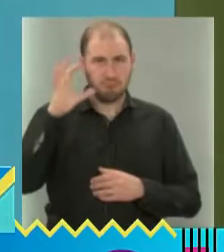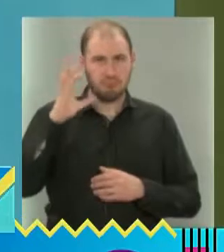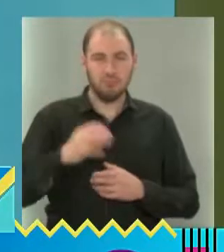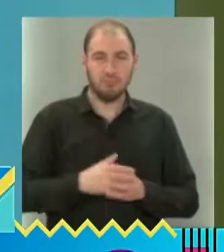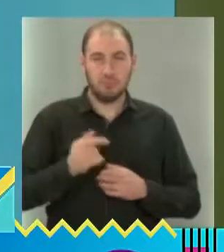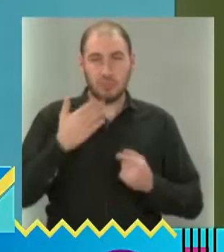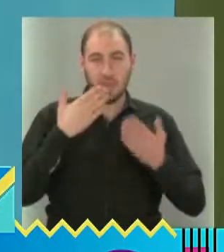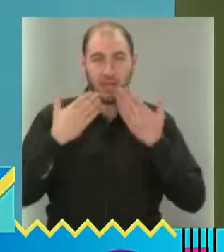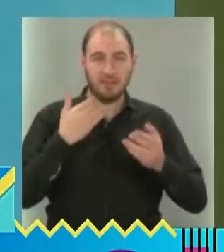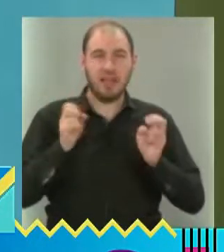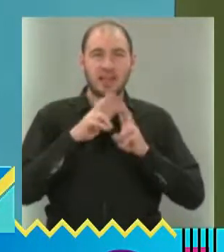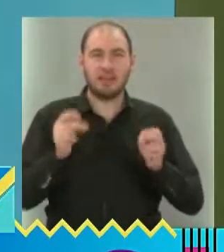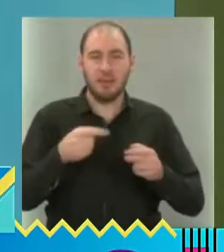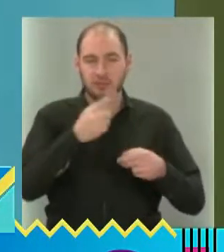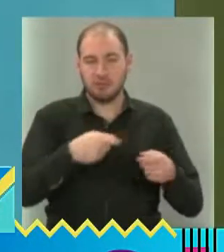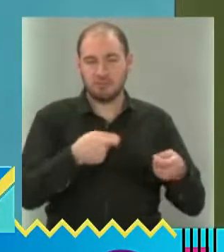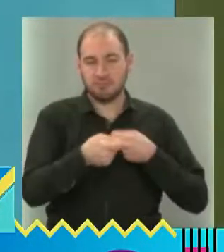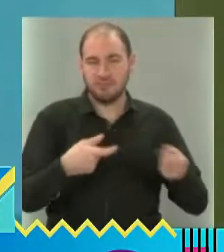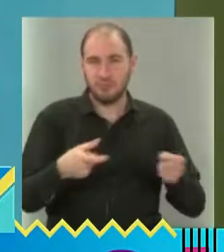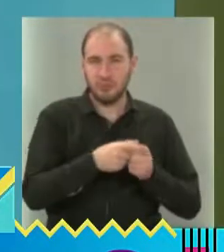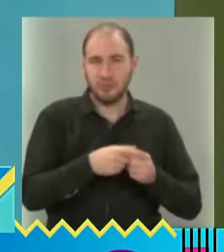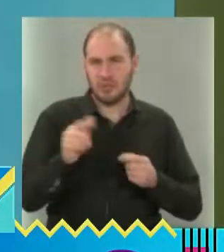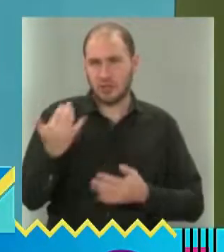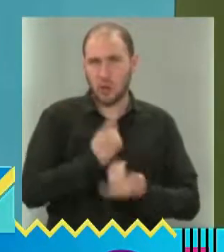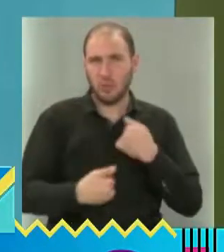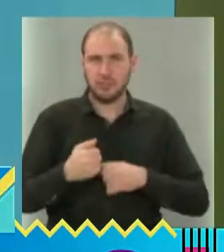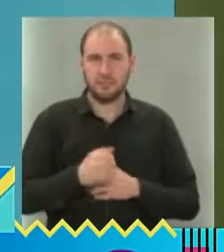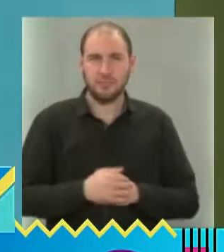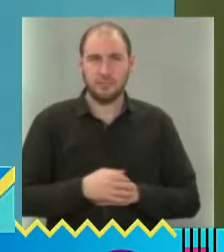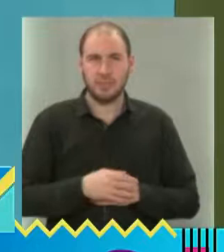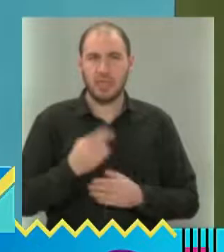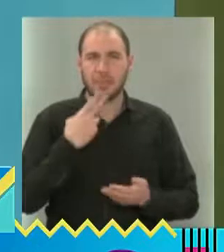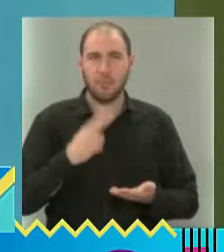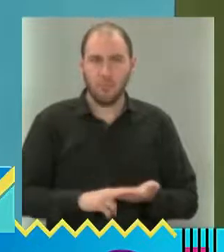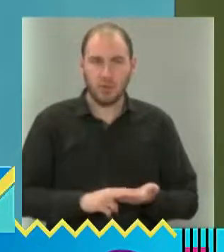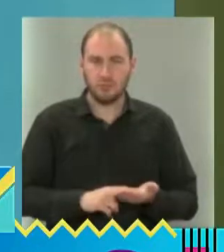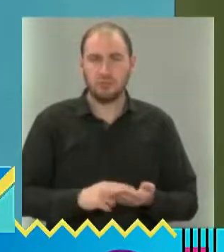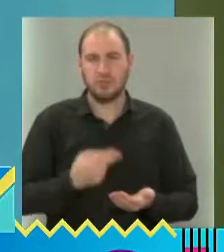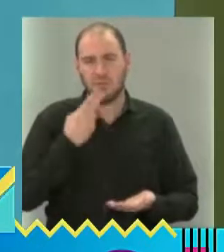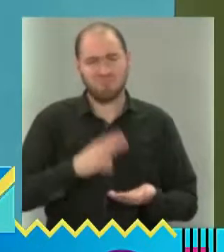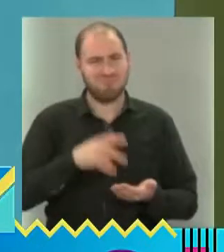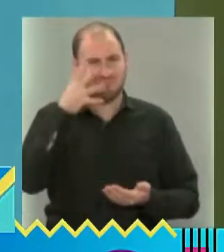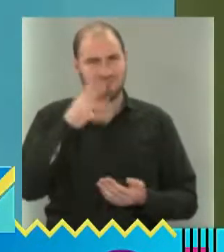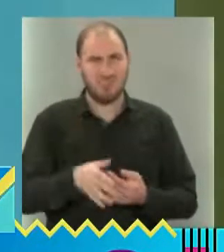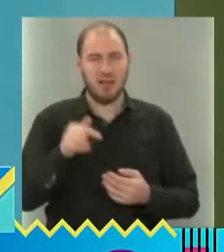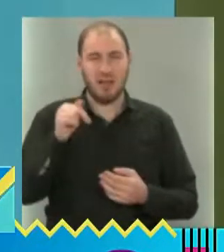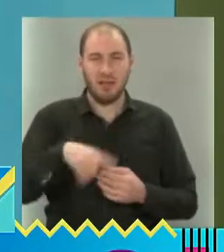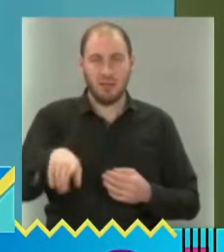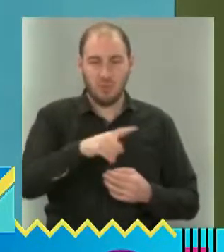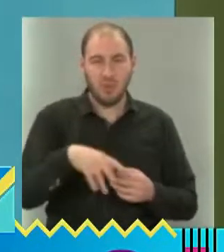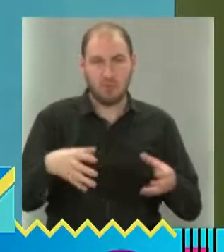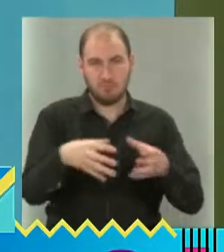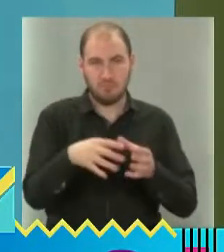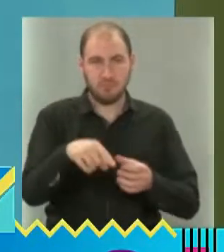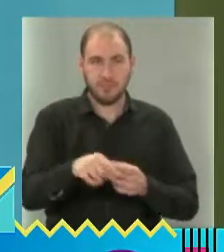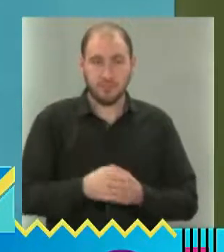esto que hablábamos del tema de los pequeños productores. Él habló mucho de los impuestos y la presión impositiva que hay sobre este